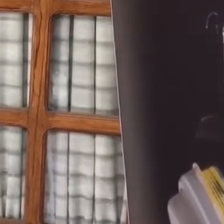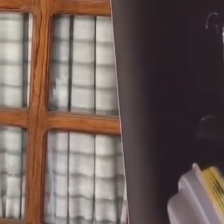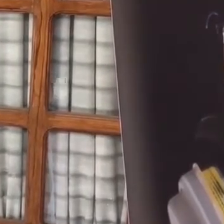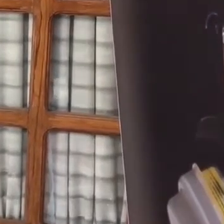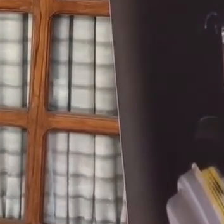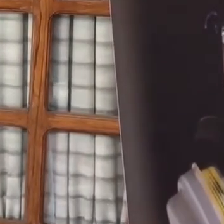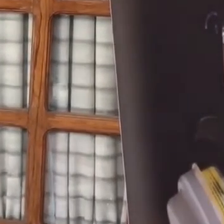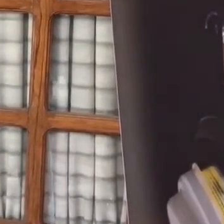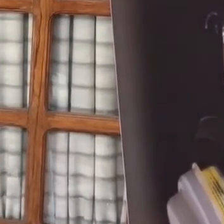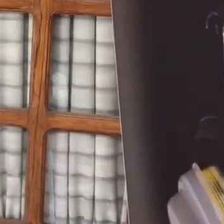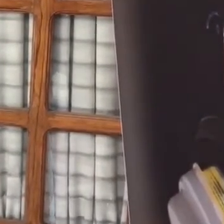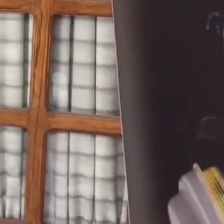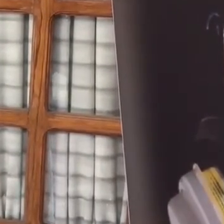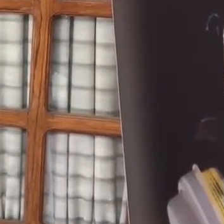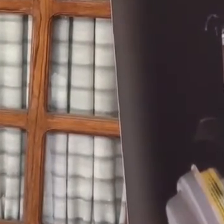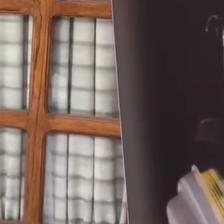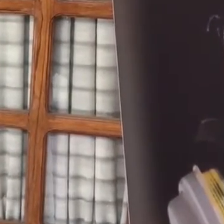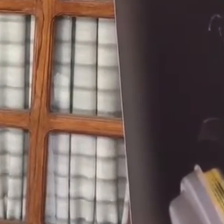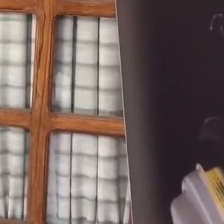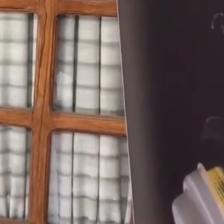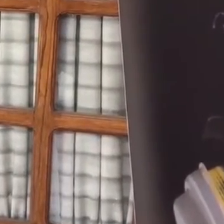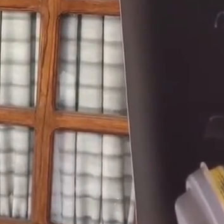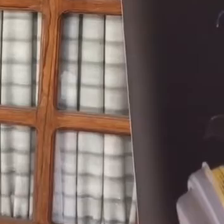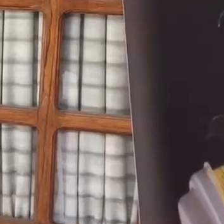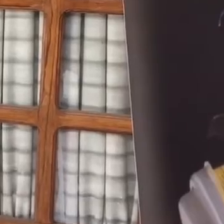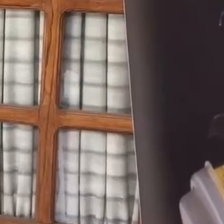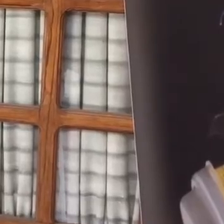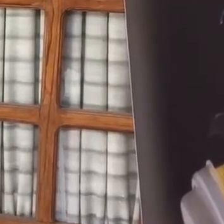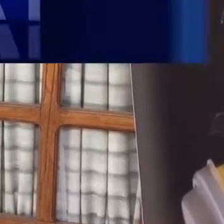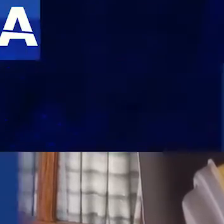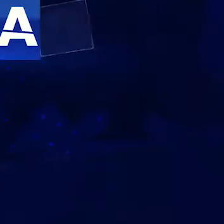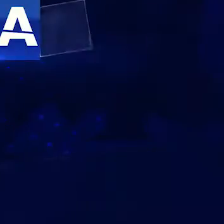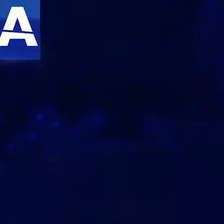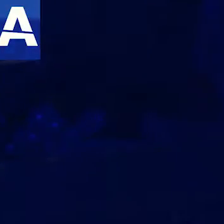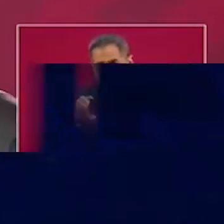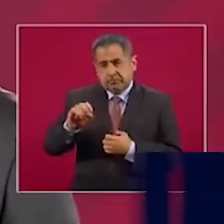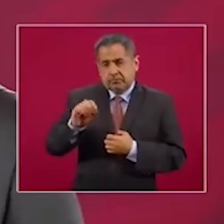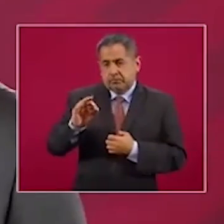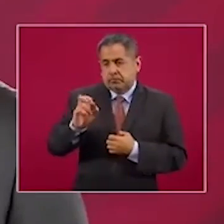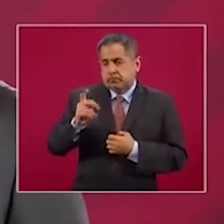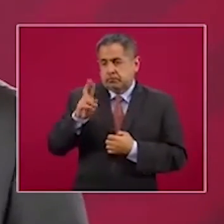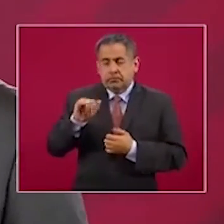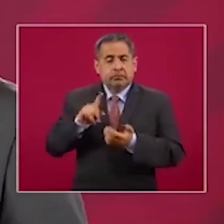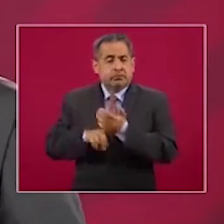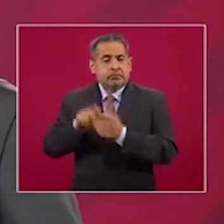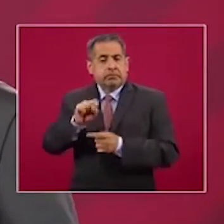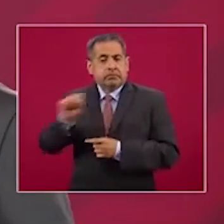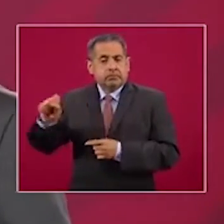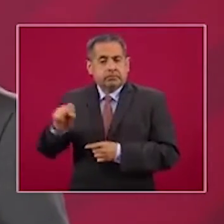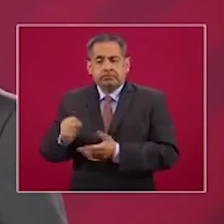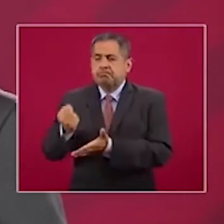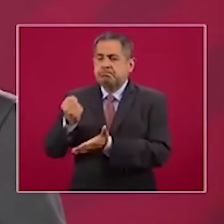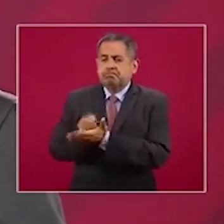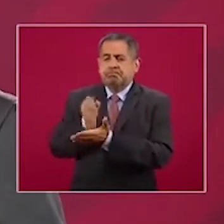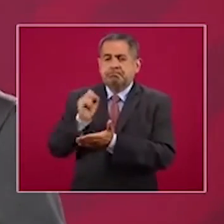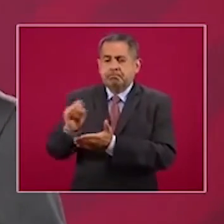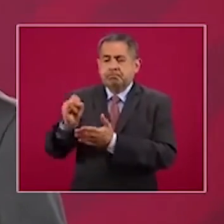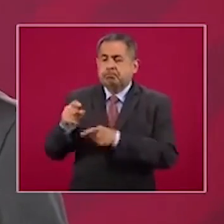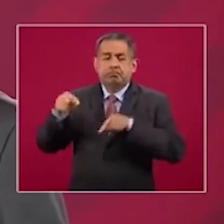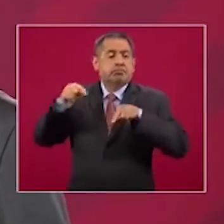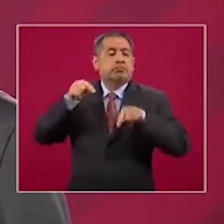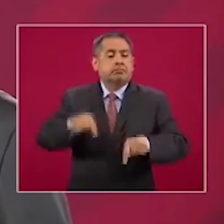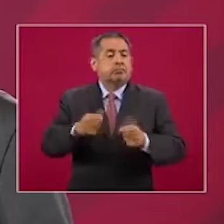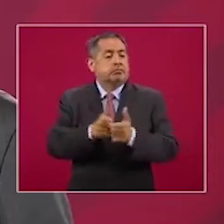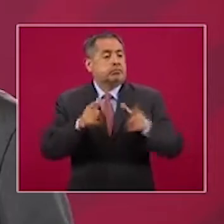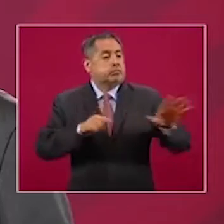es probar esa vacuna de fase 3 ya en pacientes voluntarios. Cabe recordar que el pasado martes el secretario de Relaciones Exteriores,